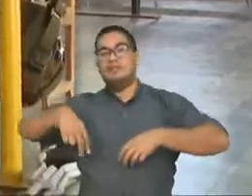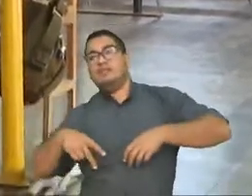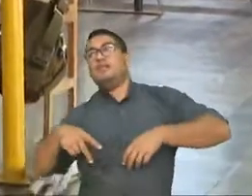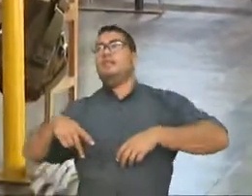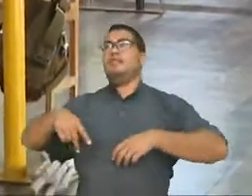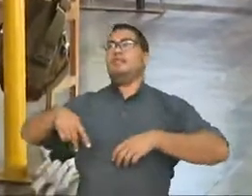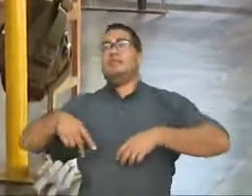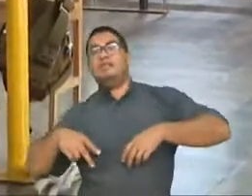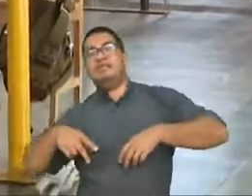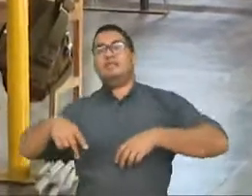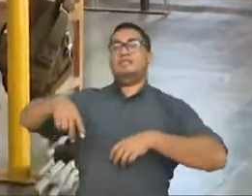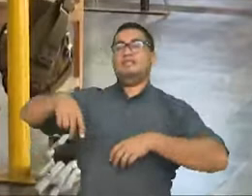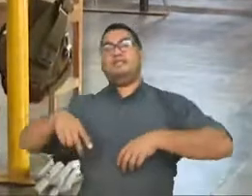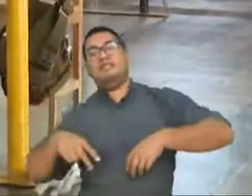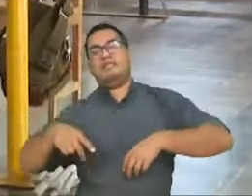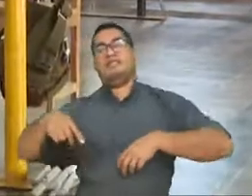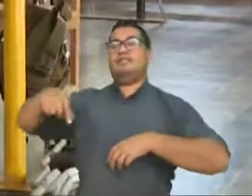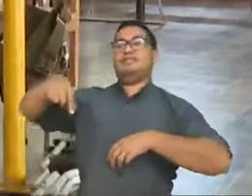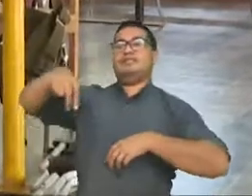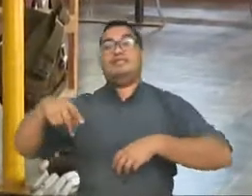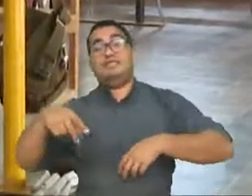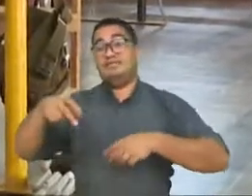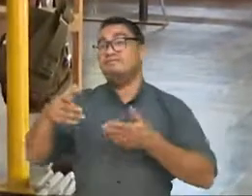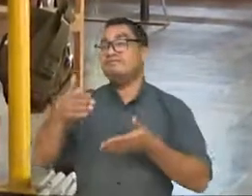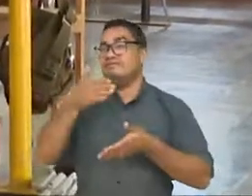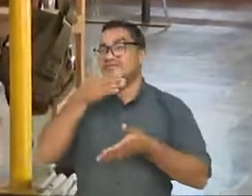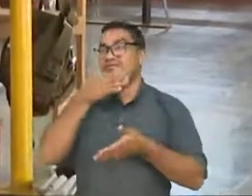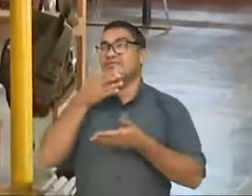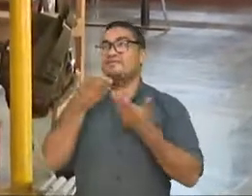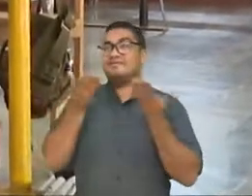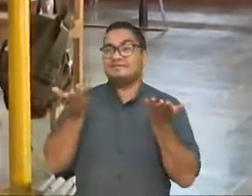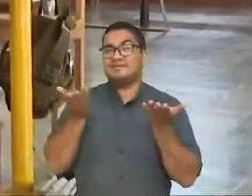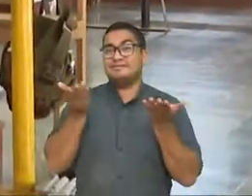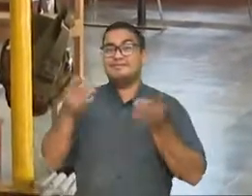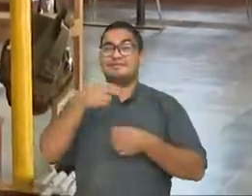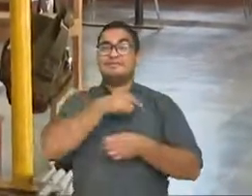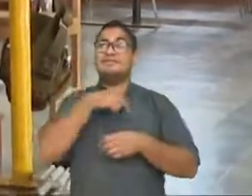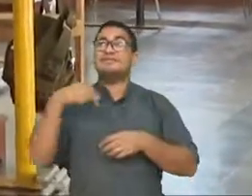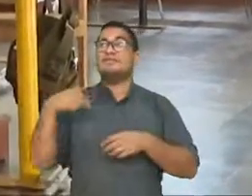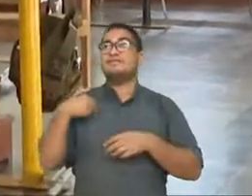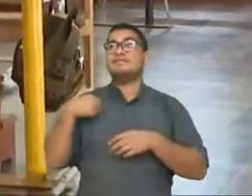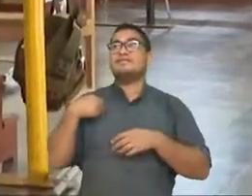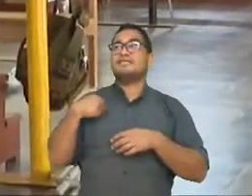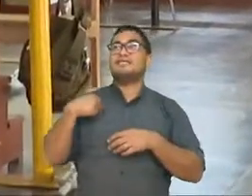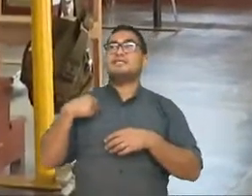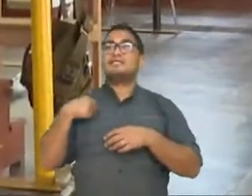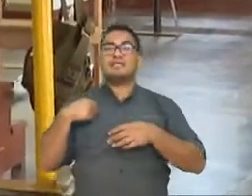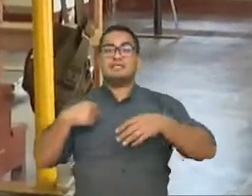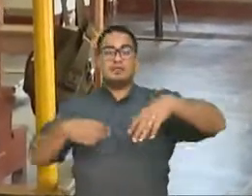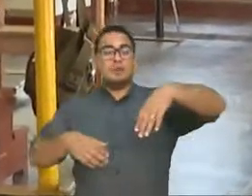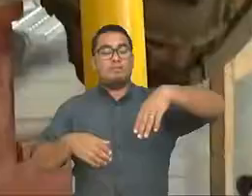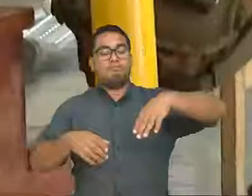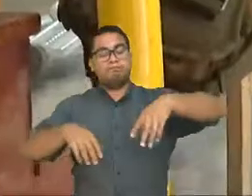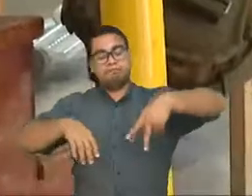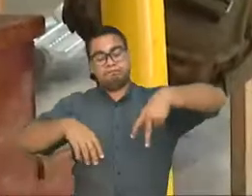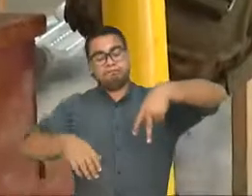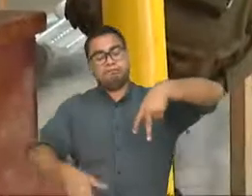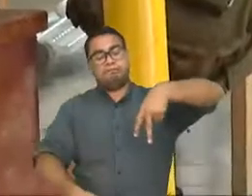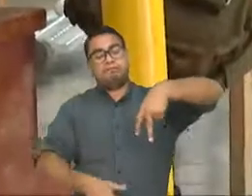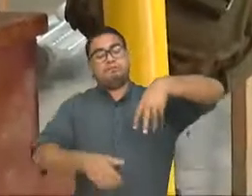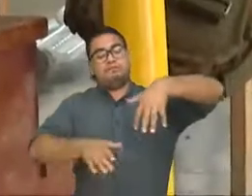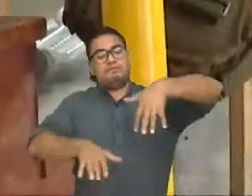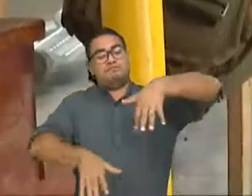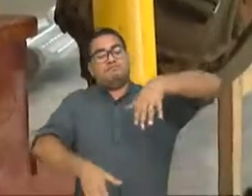esta marcha en esta posición, entonces nosotros tenemos que poner una órtesis para el miembro superior, una bota,